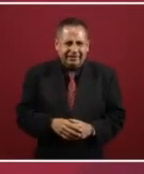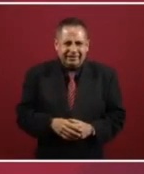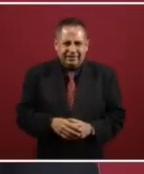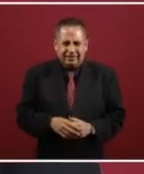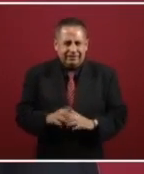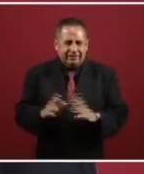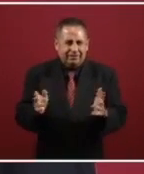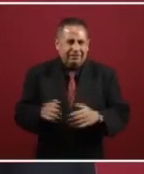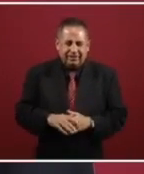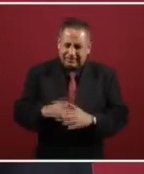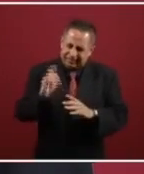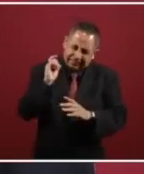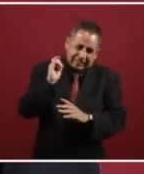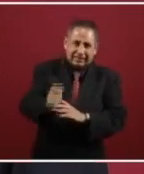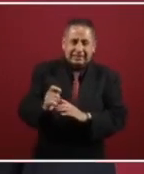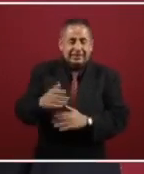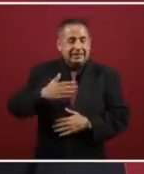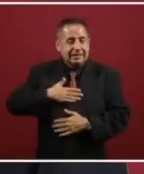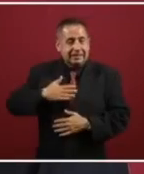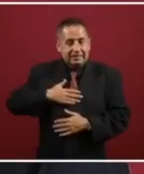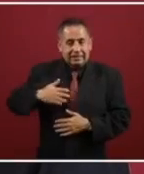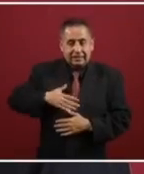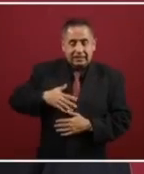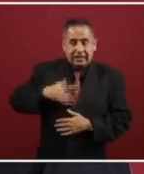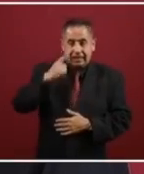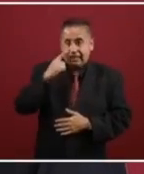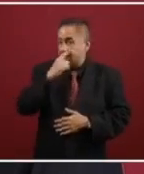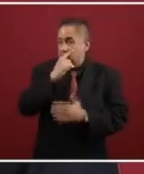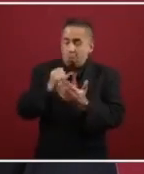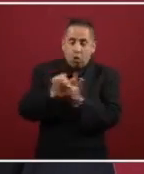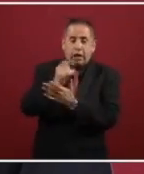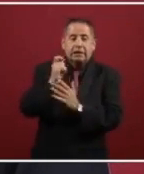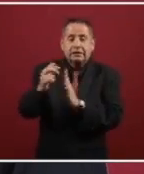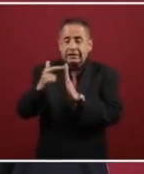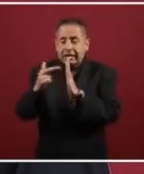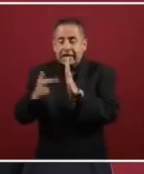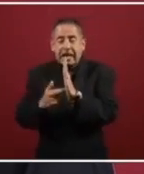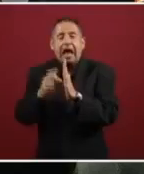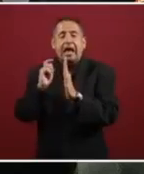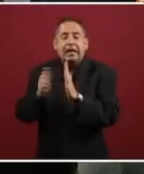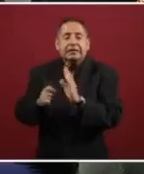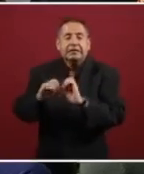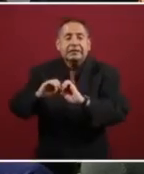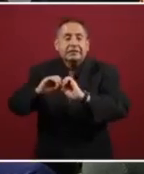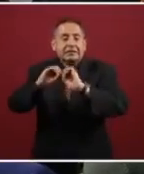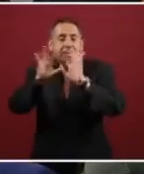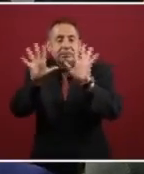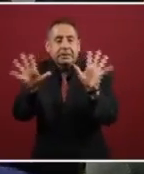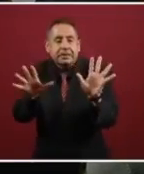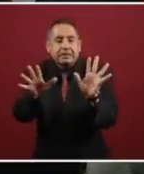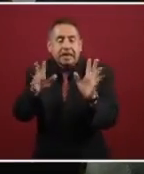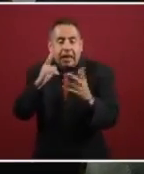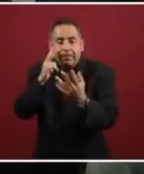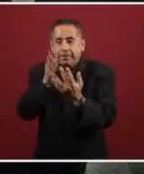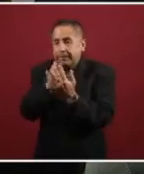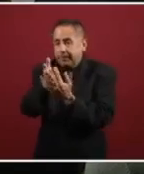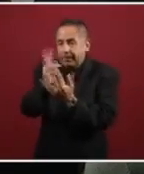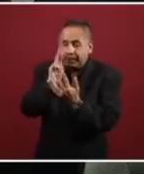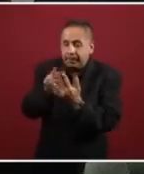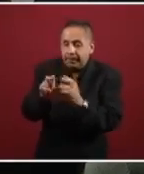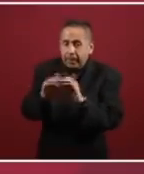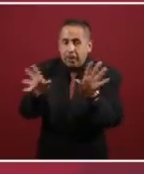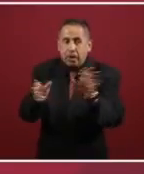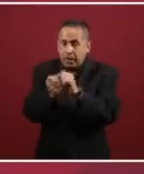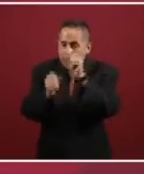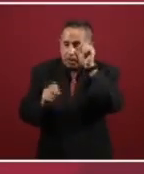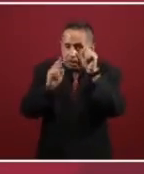una regla de oro de la democracia es la transparencia. Aclaró que no será el Ejecutivo quien maneje esos